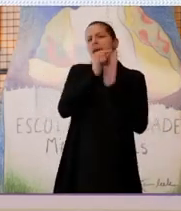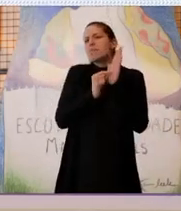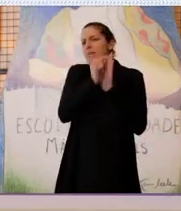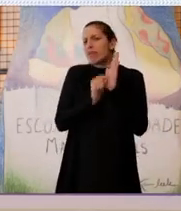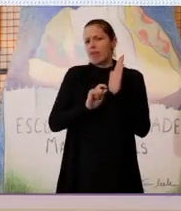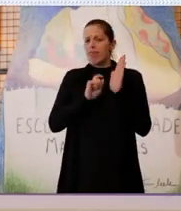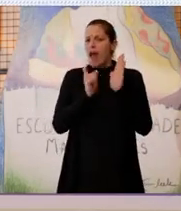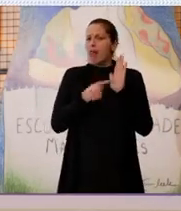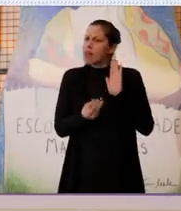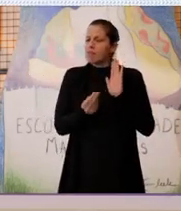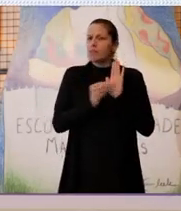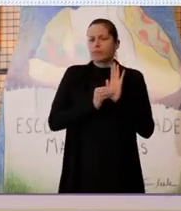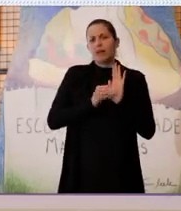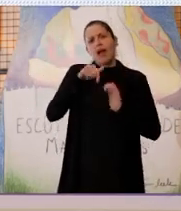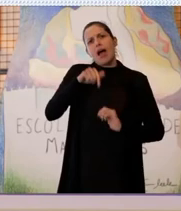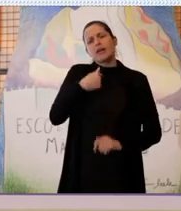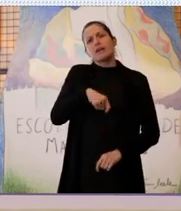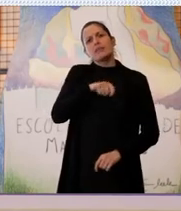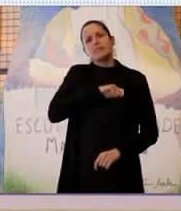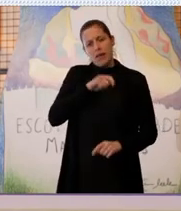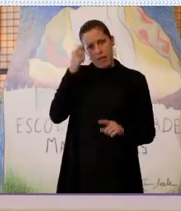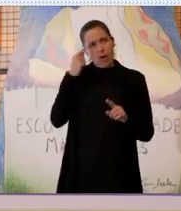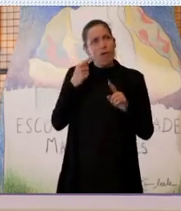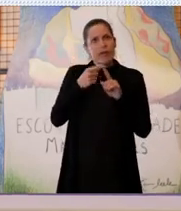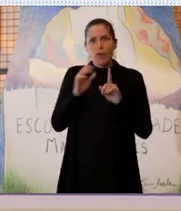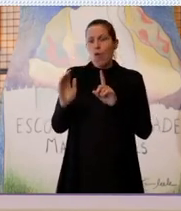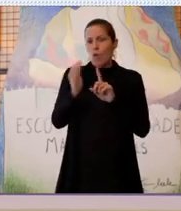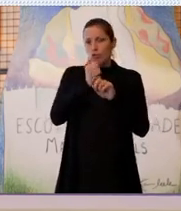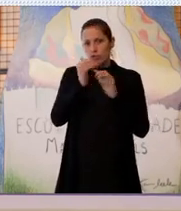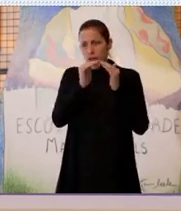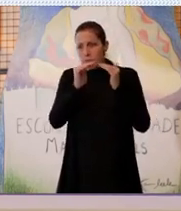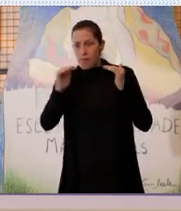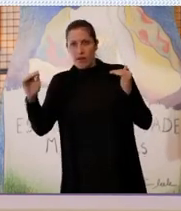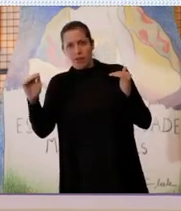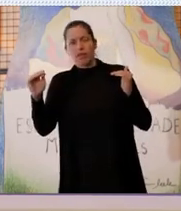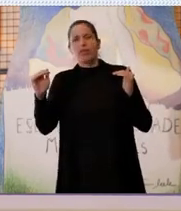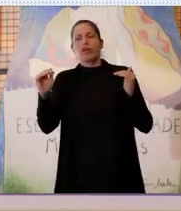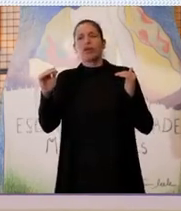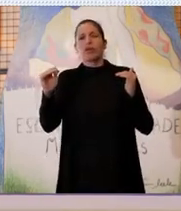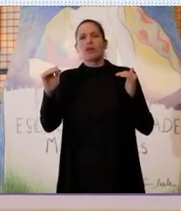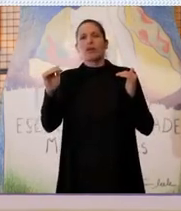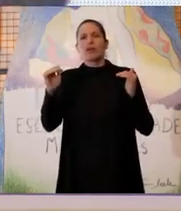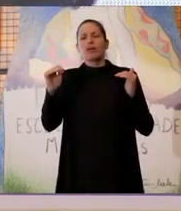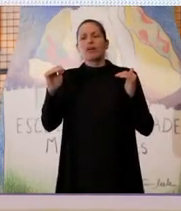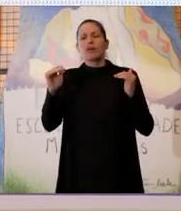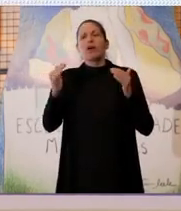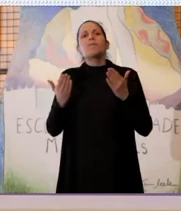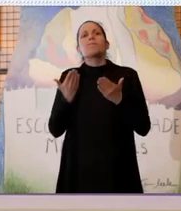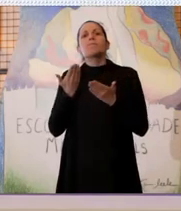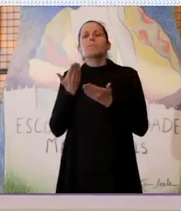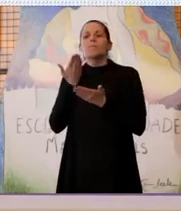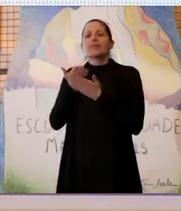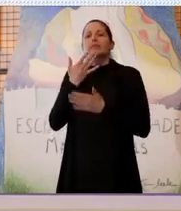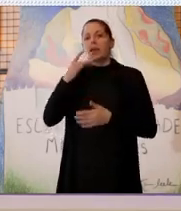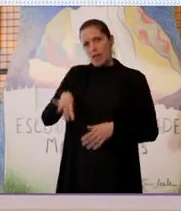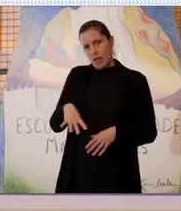para implantar la paridad en las listas electorales la presentó el partido socialista en el